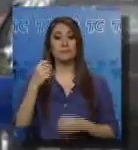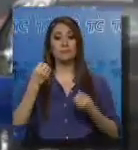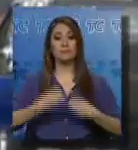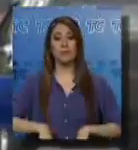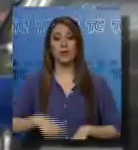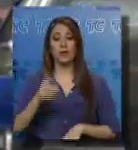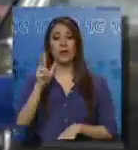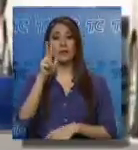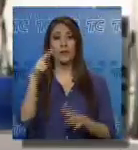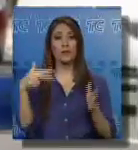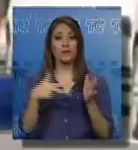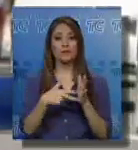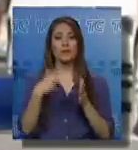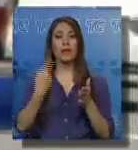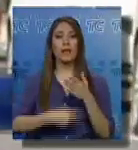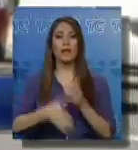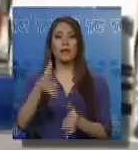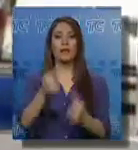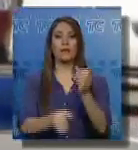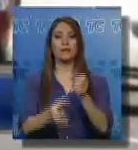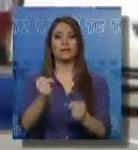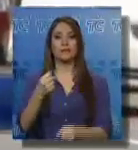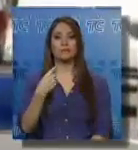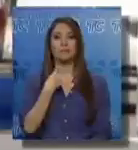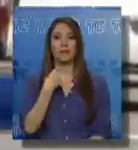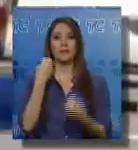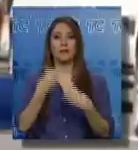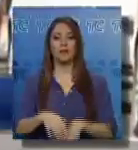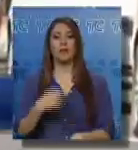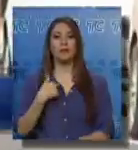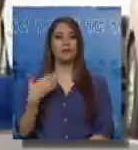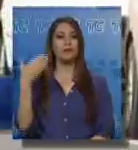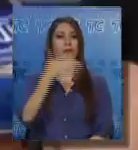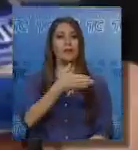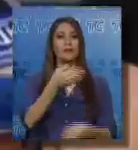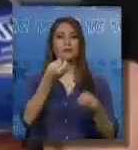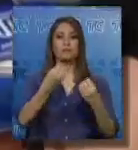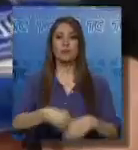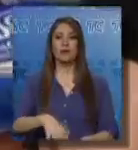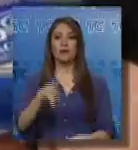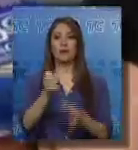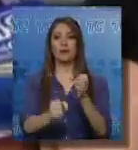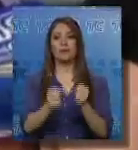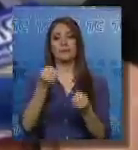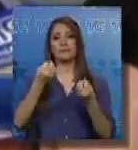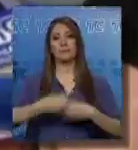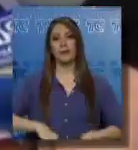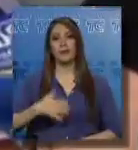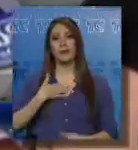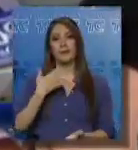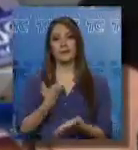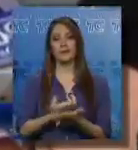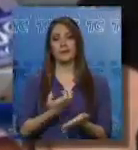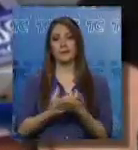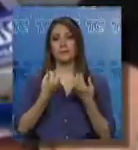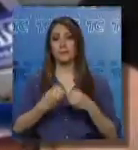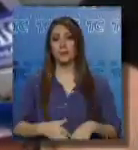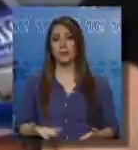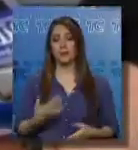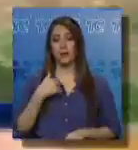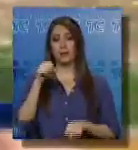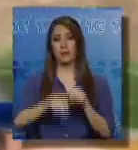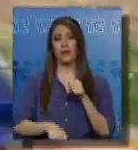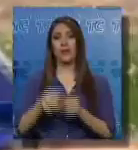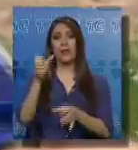perdieron más de 3.000 litros de leche, pues no pudieron llegar hasta la pasteurizadora. Es una pérdida porque se nos daña